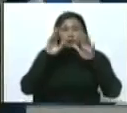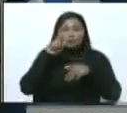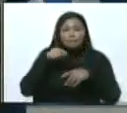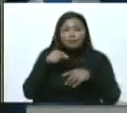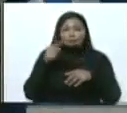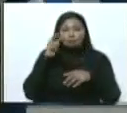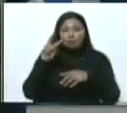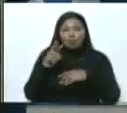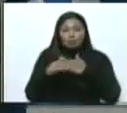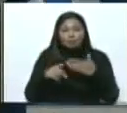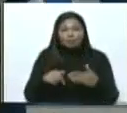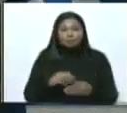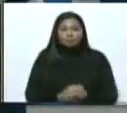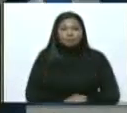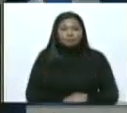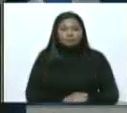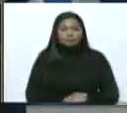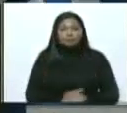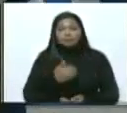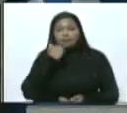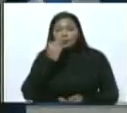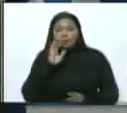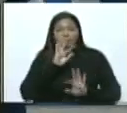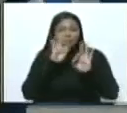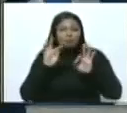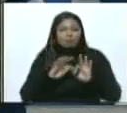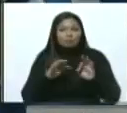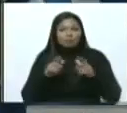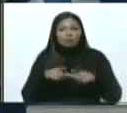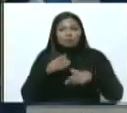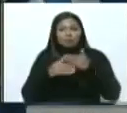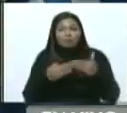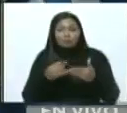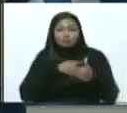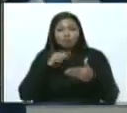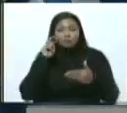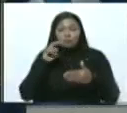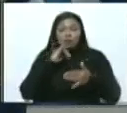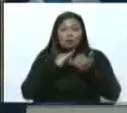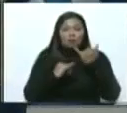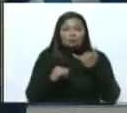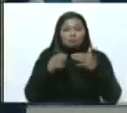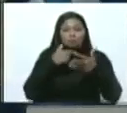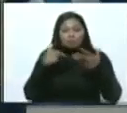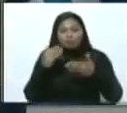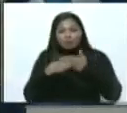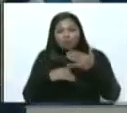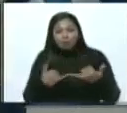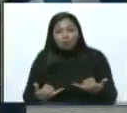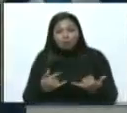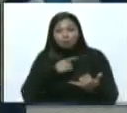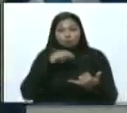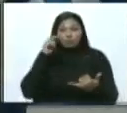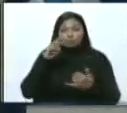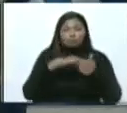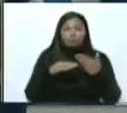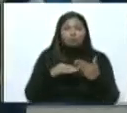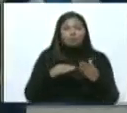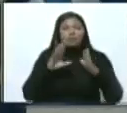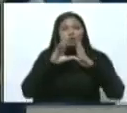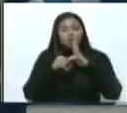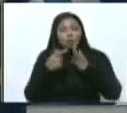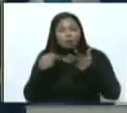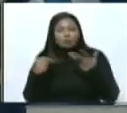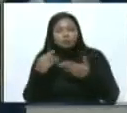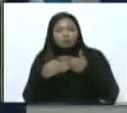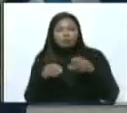pues, de alguna manera en Occidente. Pero estamos, las últimas tramas las hemos visto en el caso de robo de material